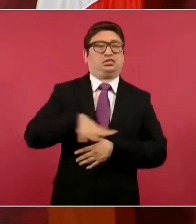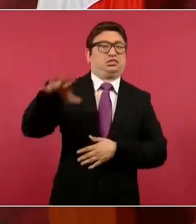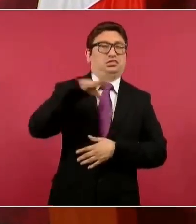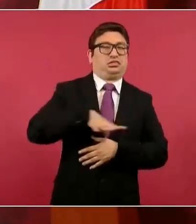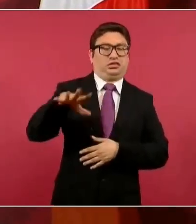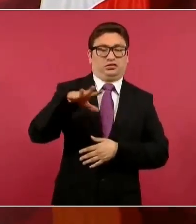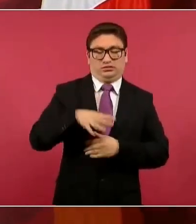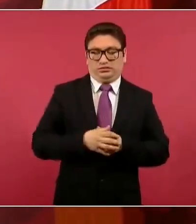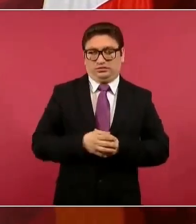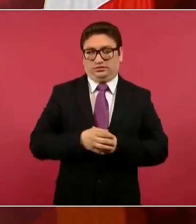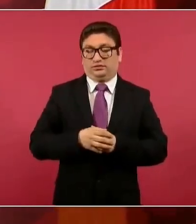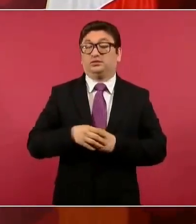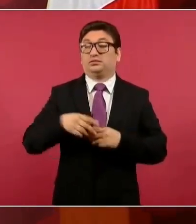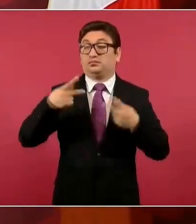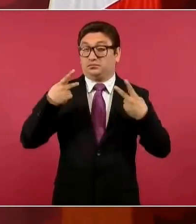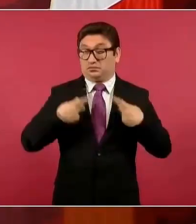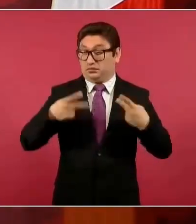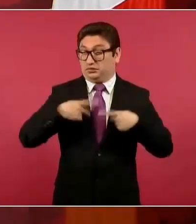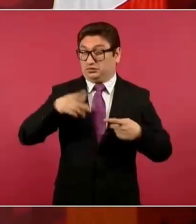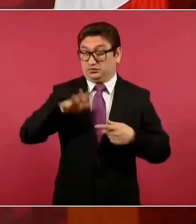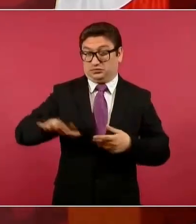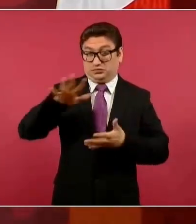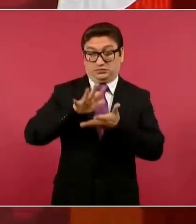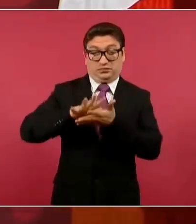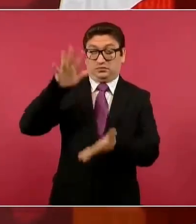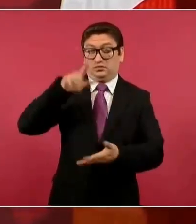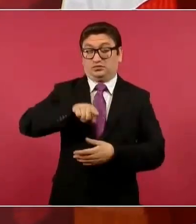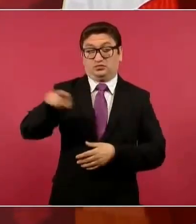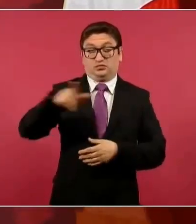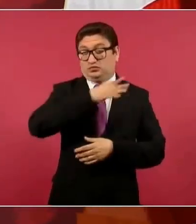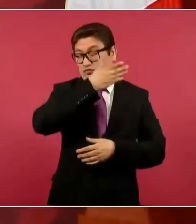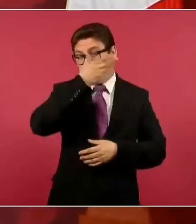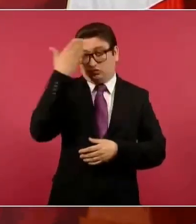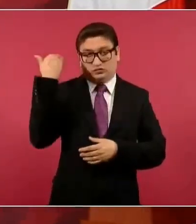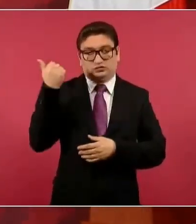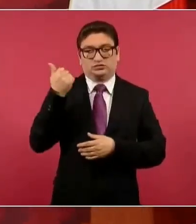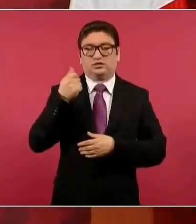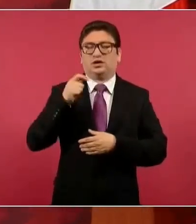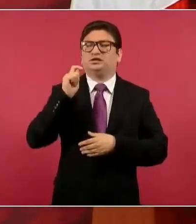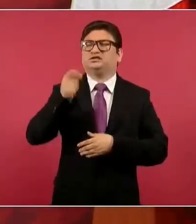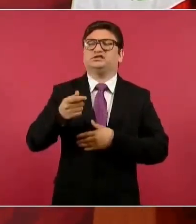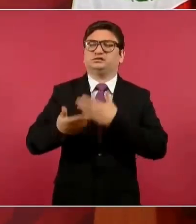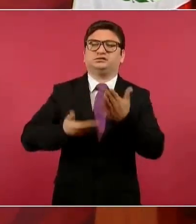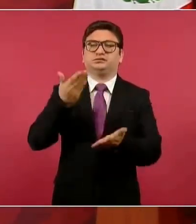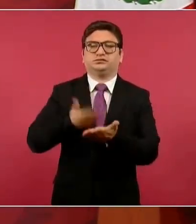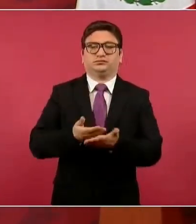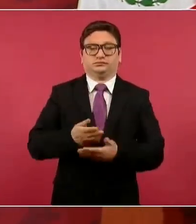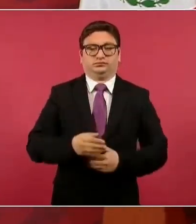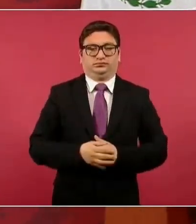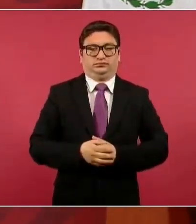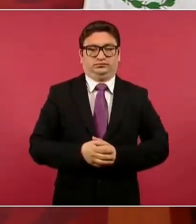y la mayoría de la gente sin saber lo que se estaba proponiendo,